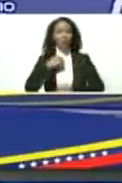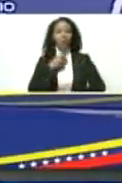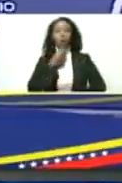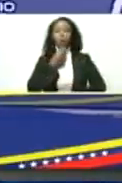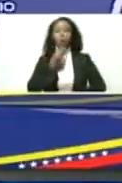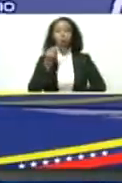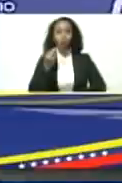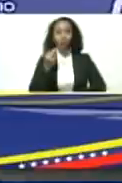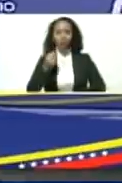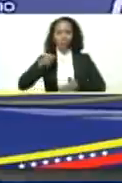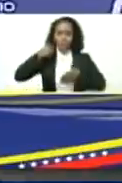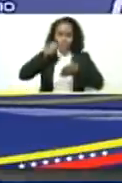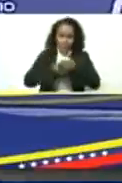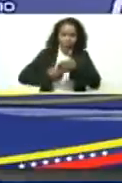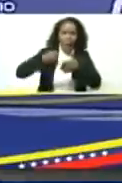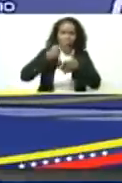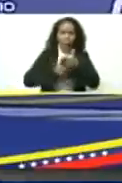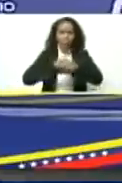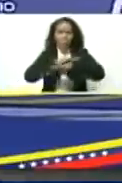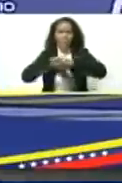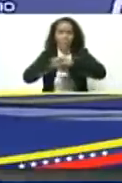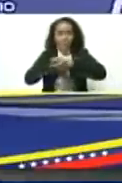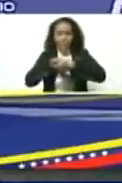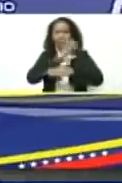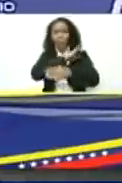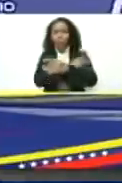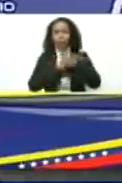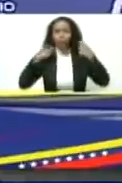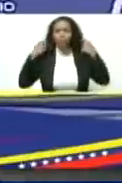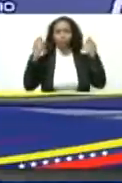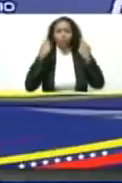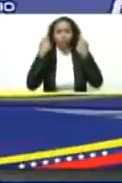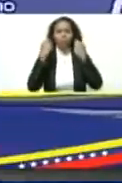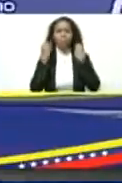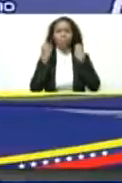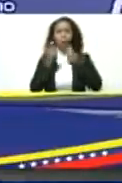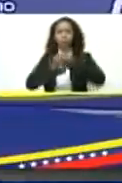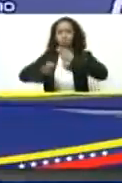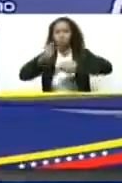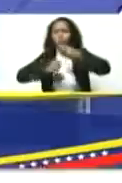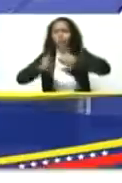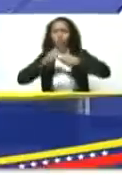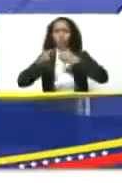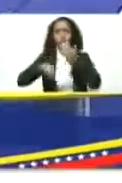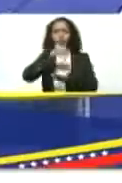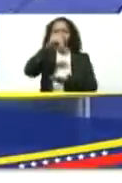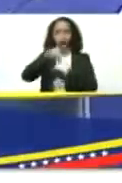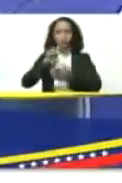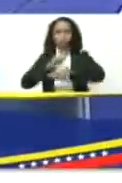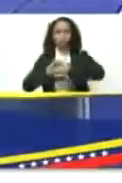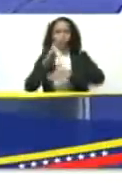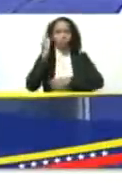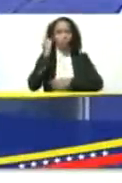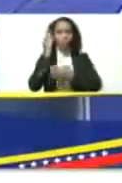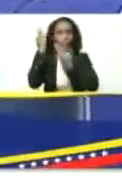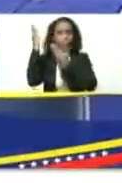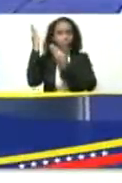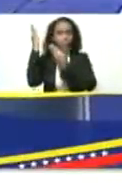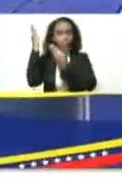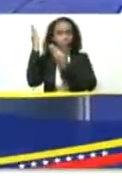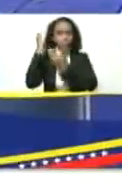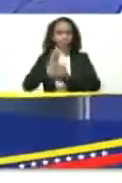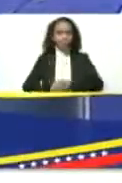y combativa ministra del Poder Popular para el Comercio Nacional, doctora Delis